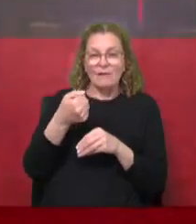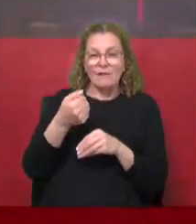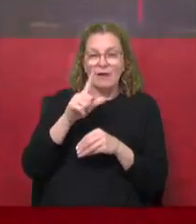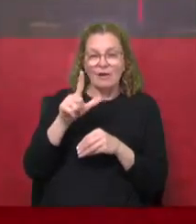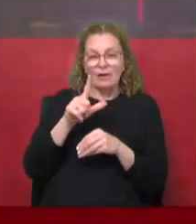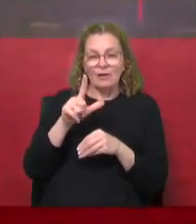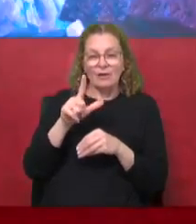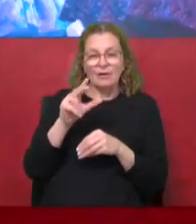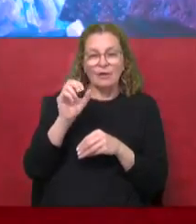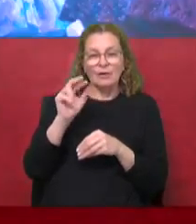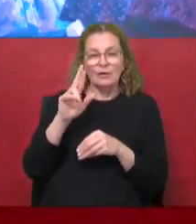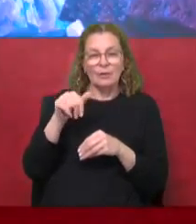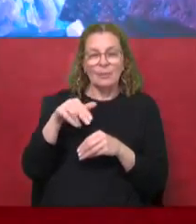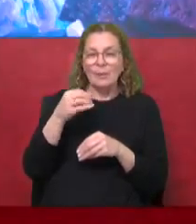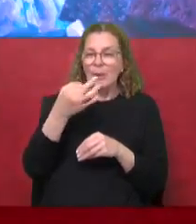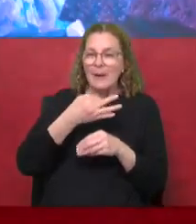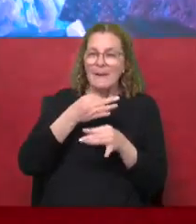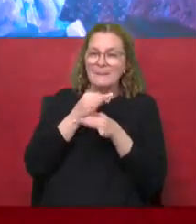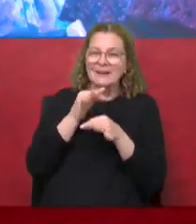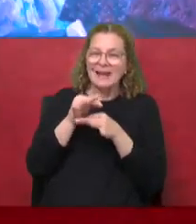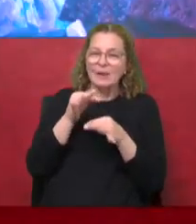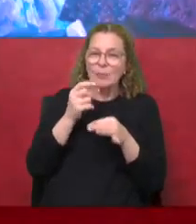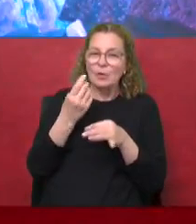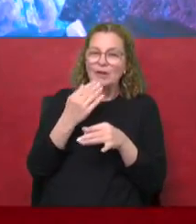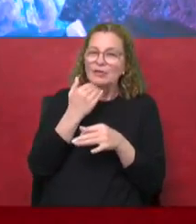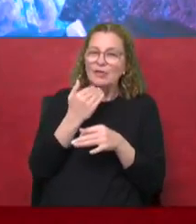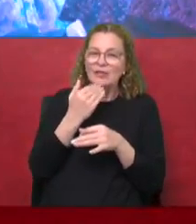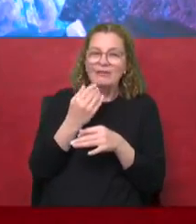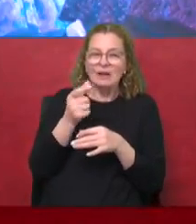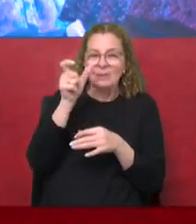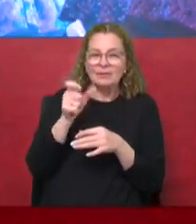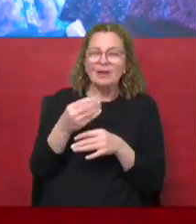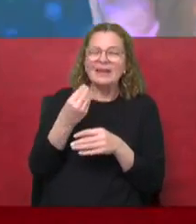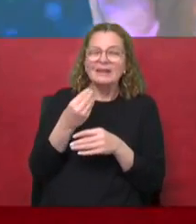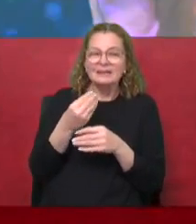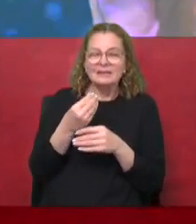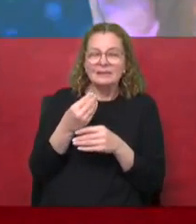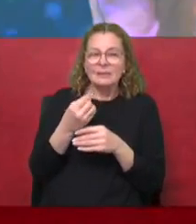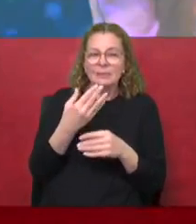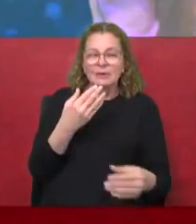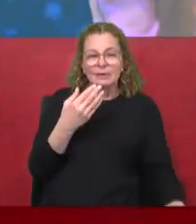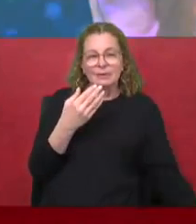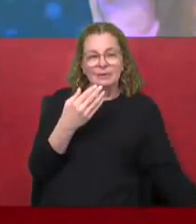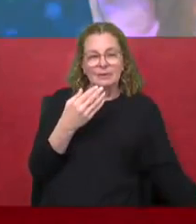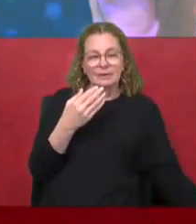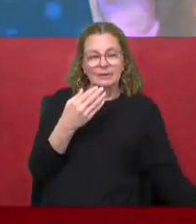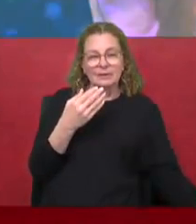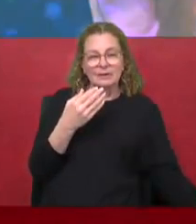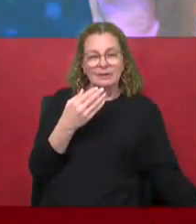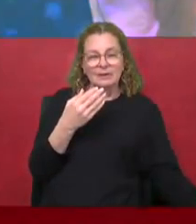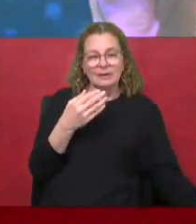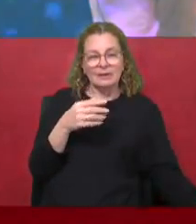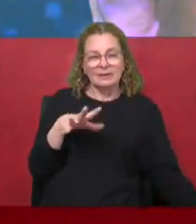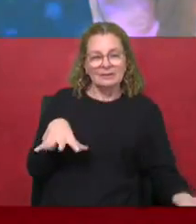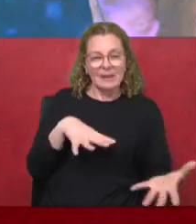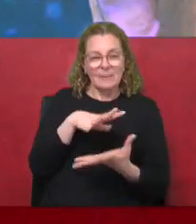vos, Gabriel, o vos me pueden explicar un poquito más para la gente que no sabe de qué se trata. Bueno, la cultura ballroom es este espacio